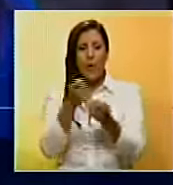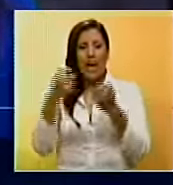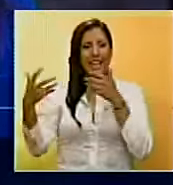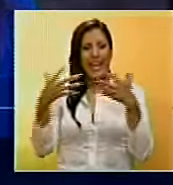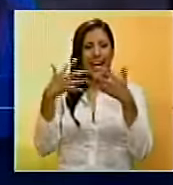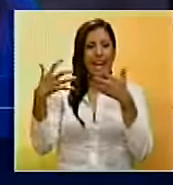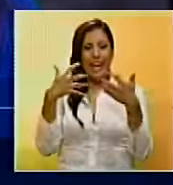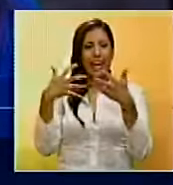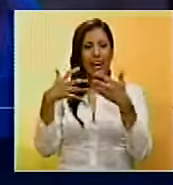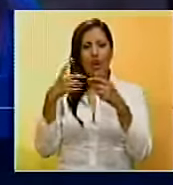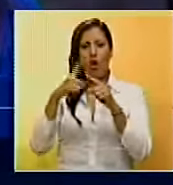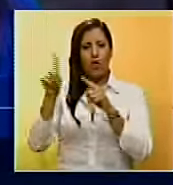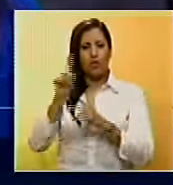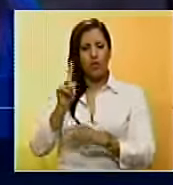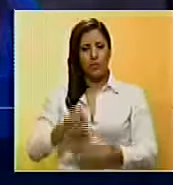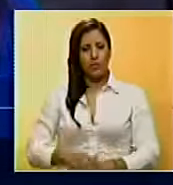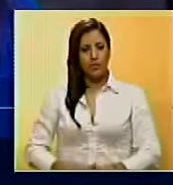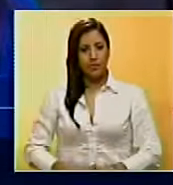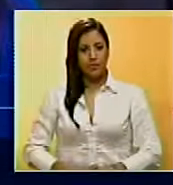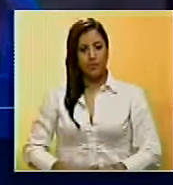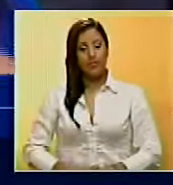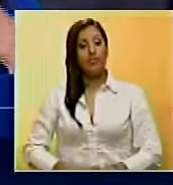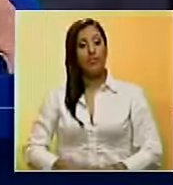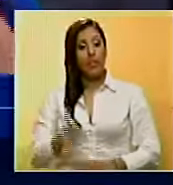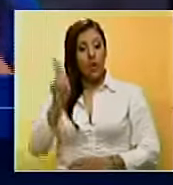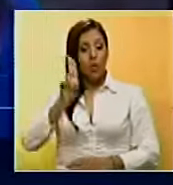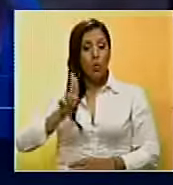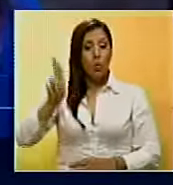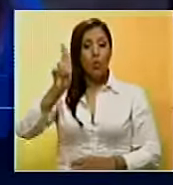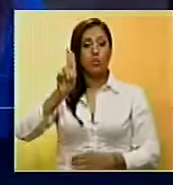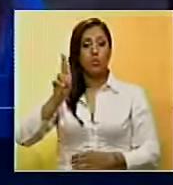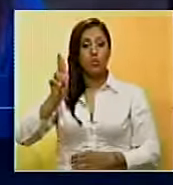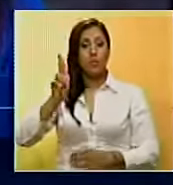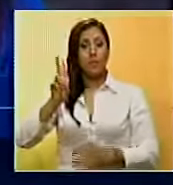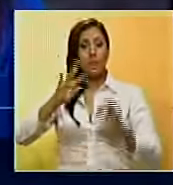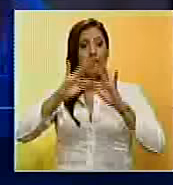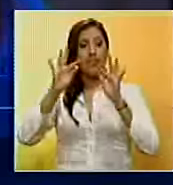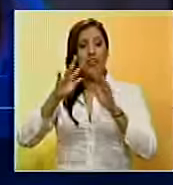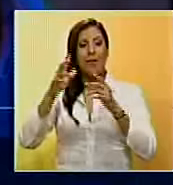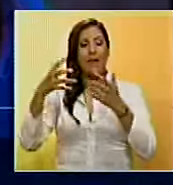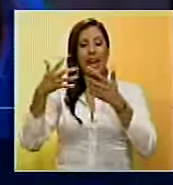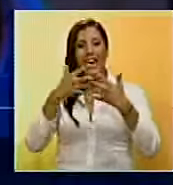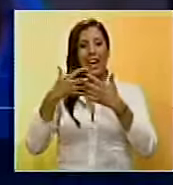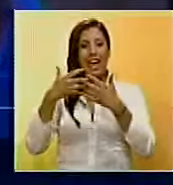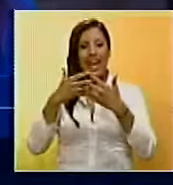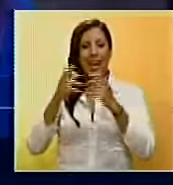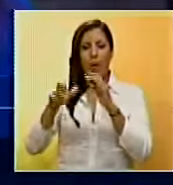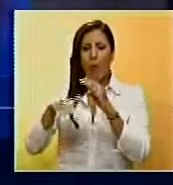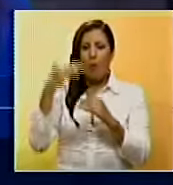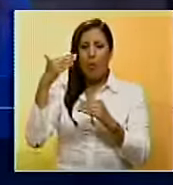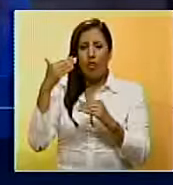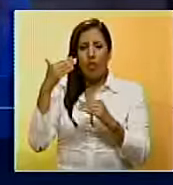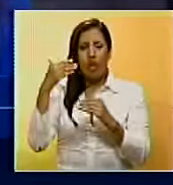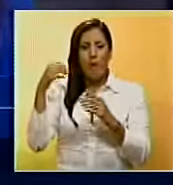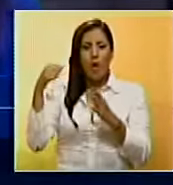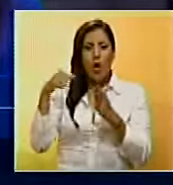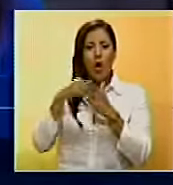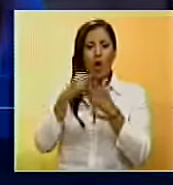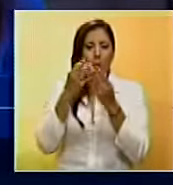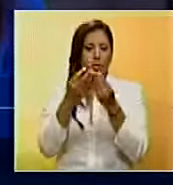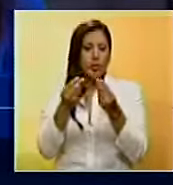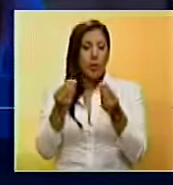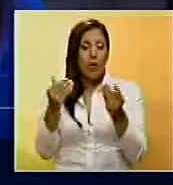guerra que otra cosa. Han usado métodos de las guerras no convencionales, de los golpes